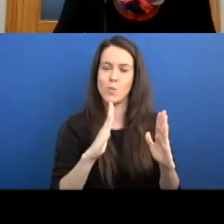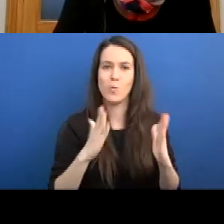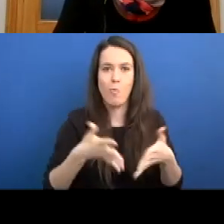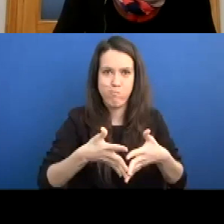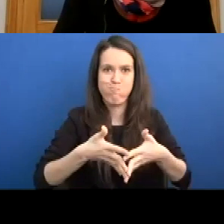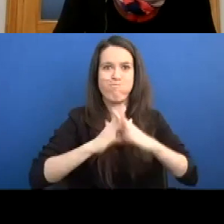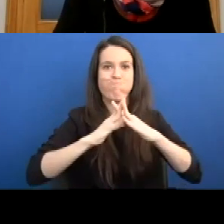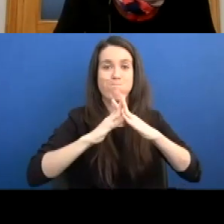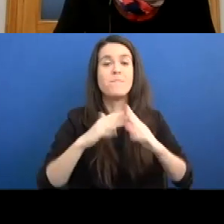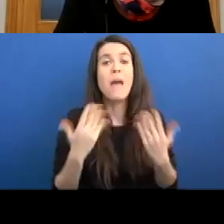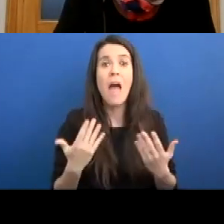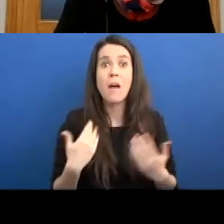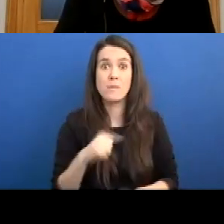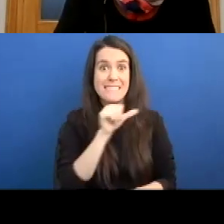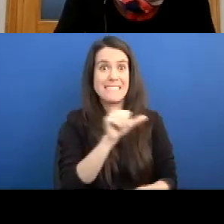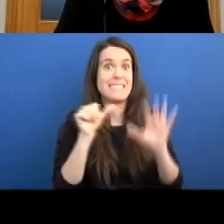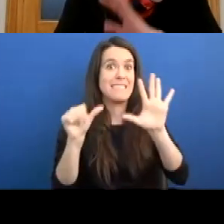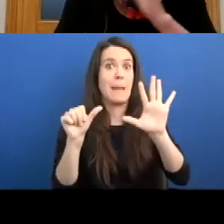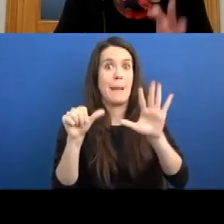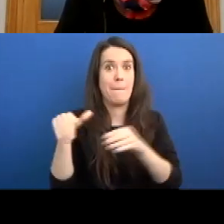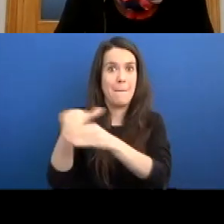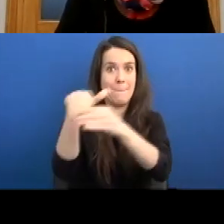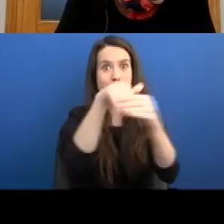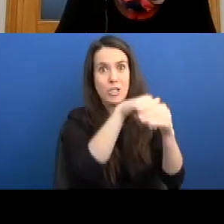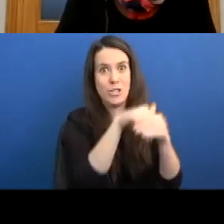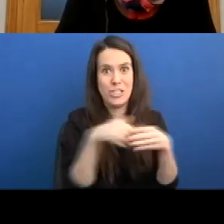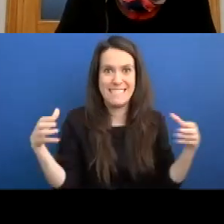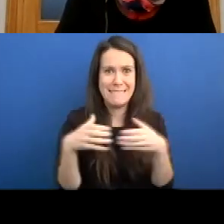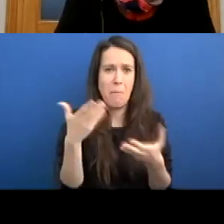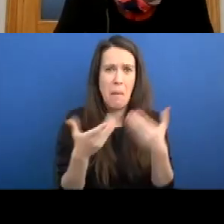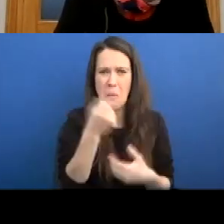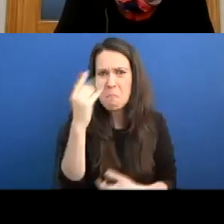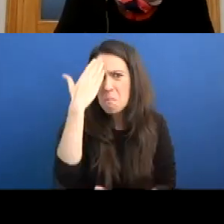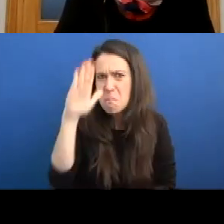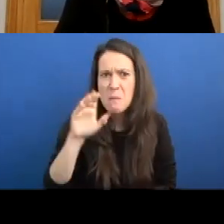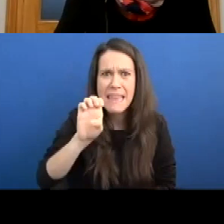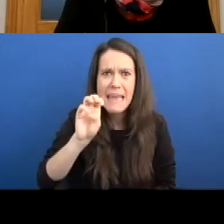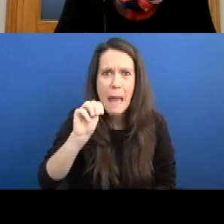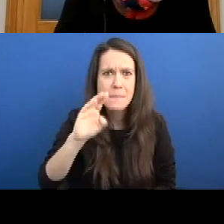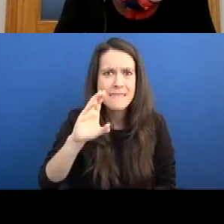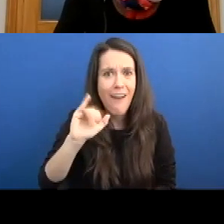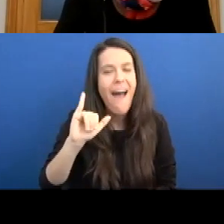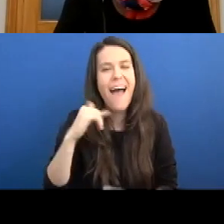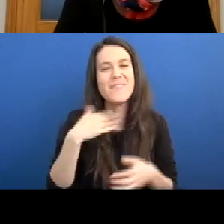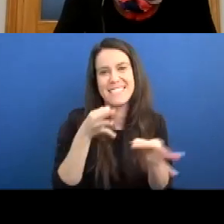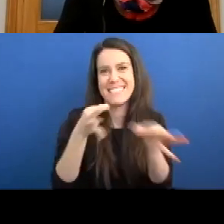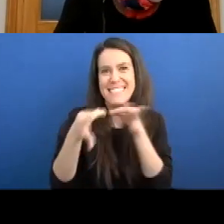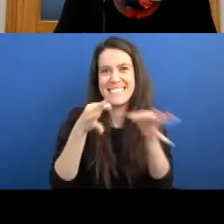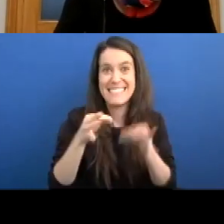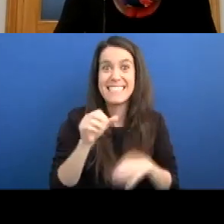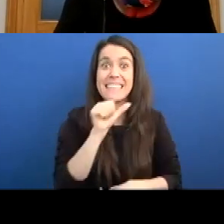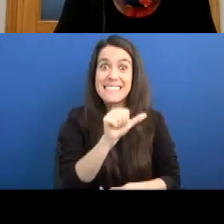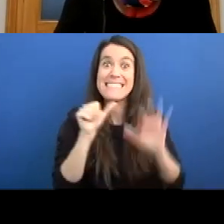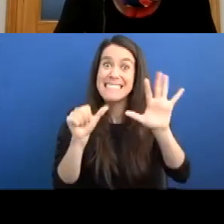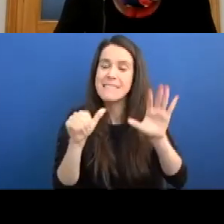europeas. Tenemos 16 miembros. Para aquellos quienes no nos conozcan, quiero decirles que tenemos 16 miembros